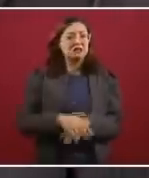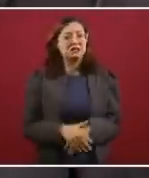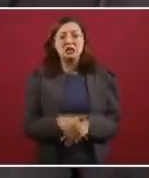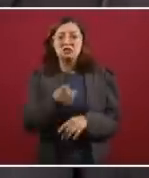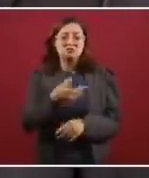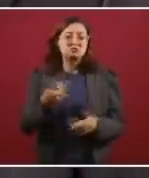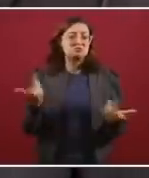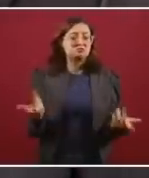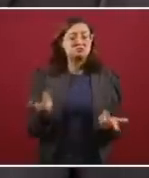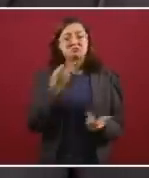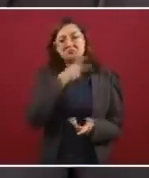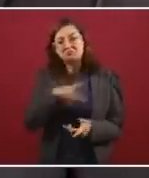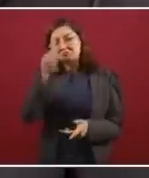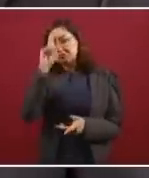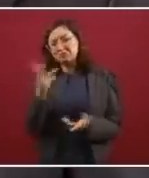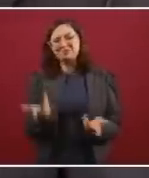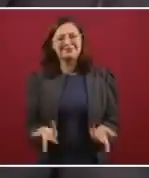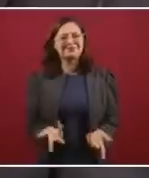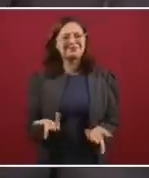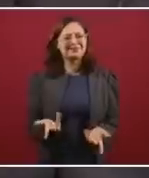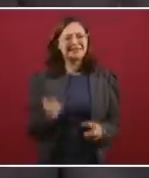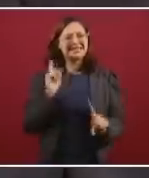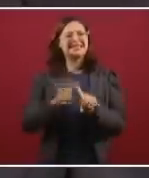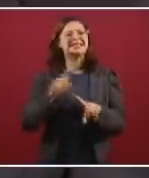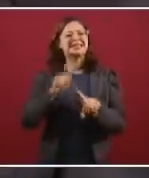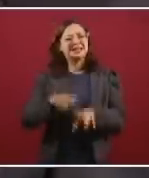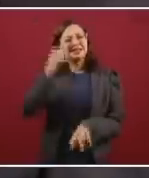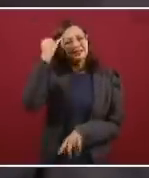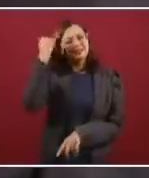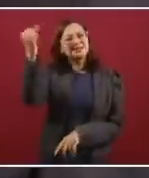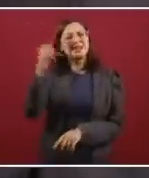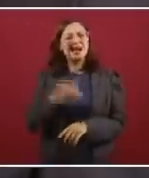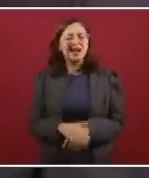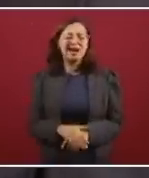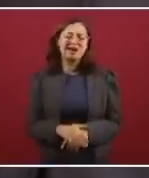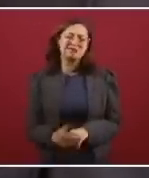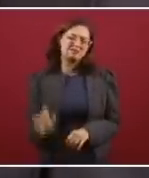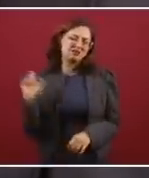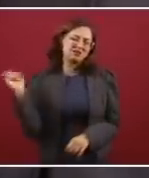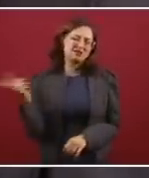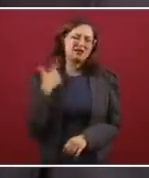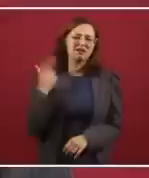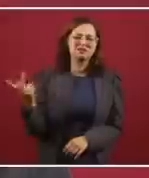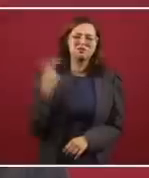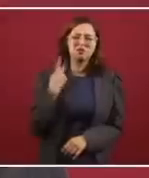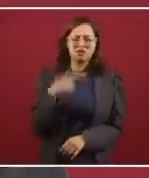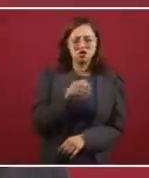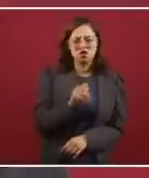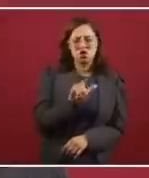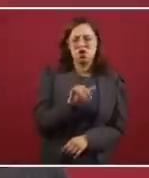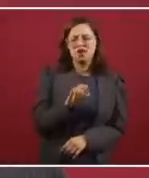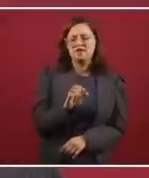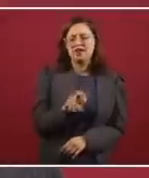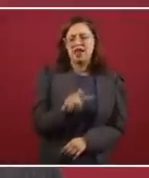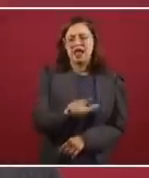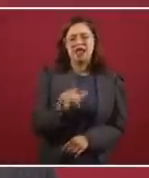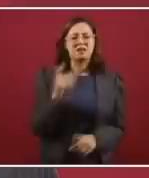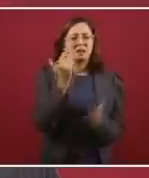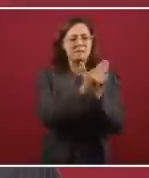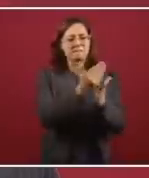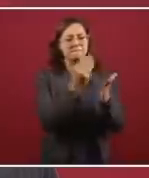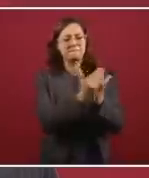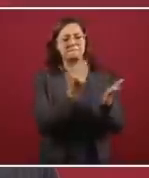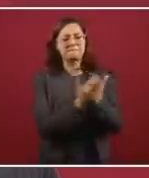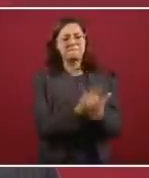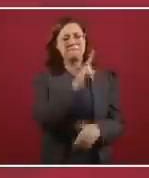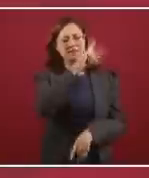mexicanos, eso tiene que ver con la política neoliberal y con la agenda que establecieron